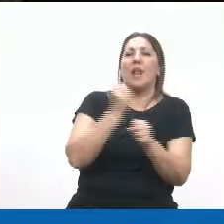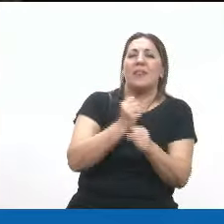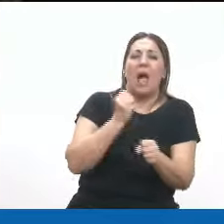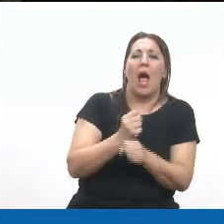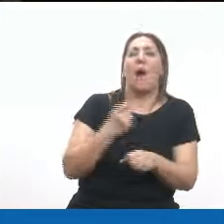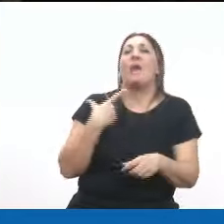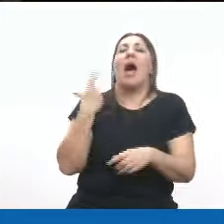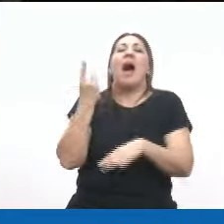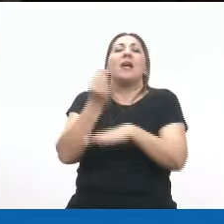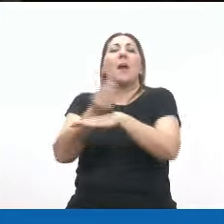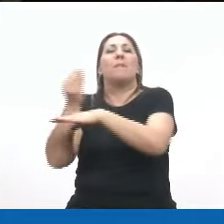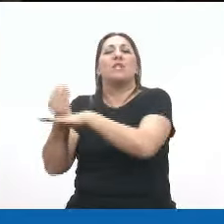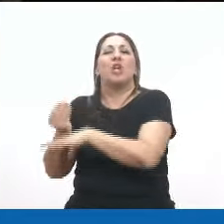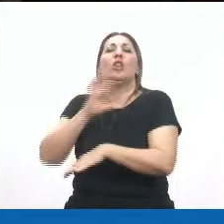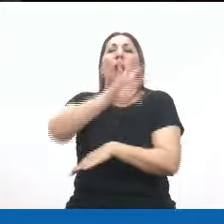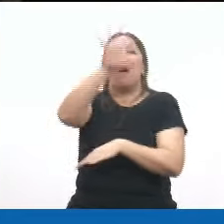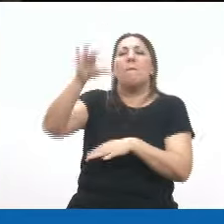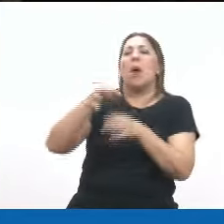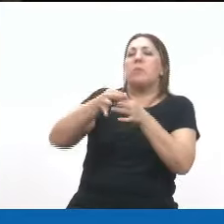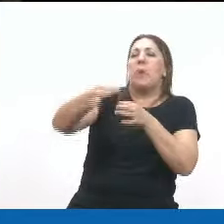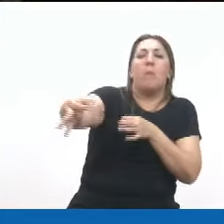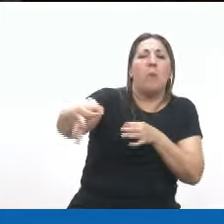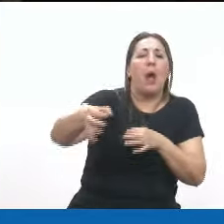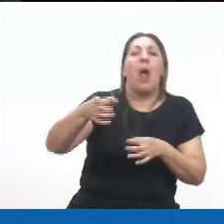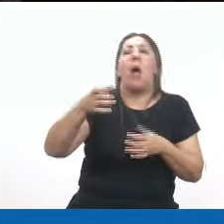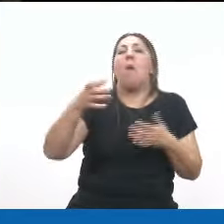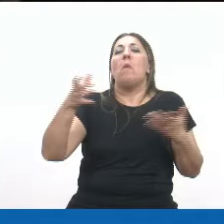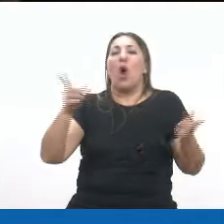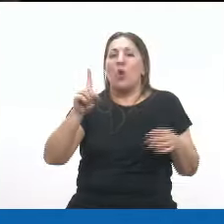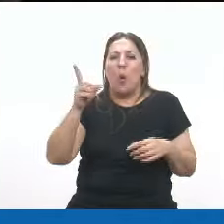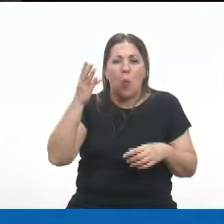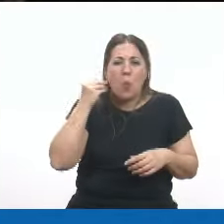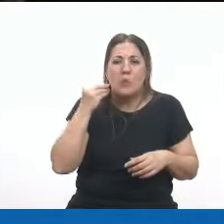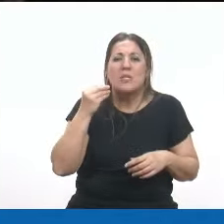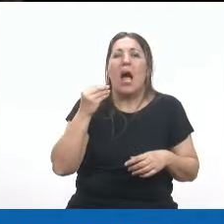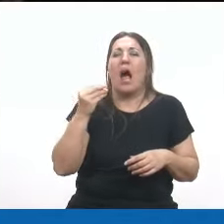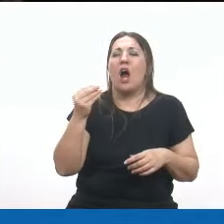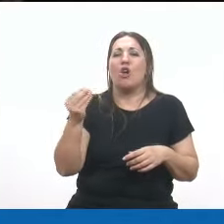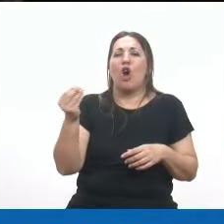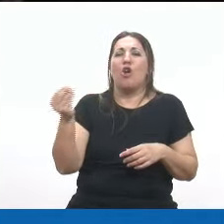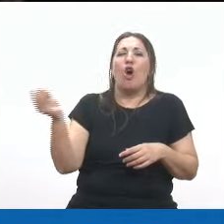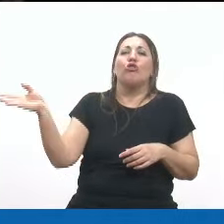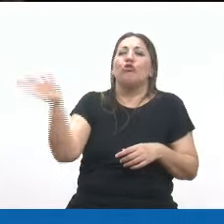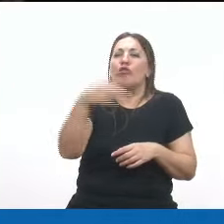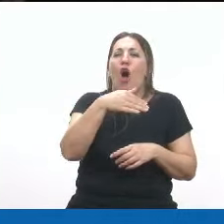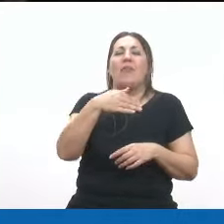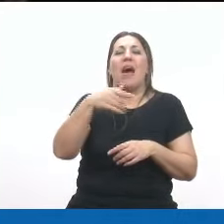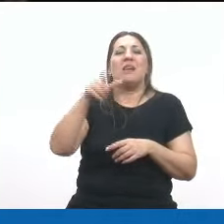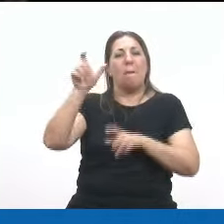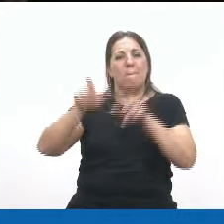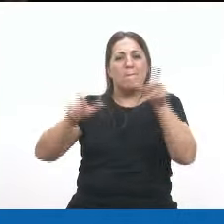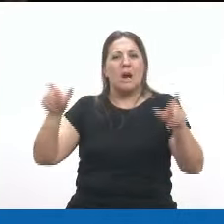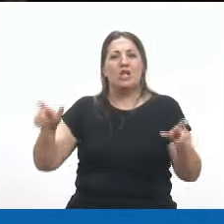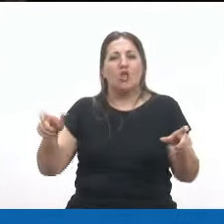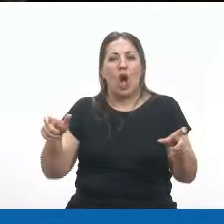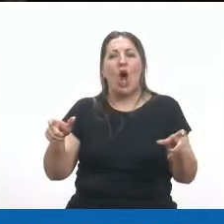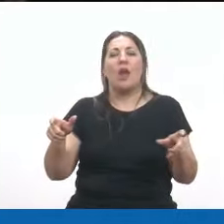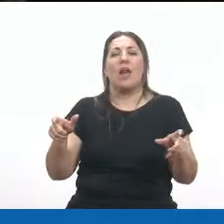del interior pujante de que no escucharon a todos los que vinieron a estas